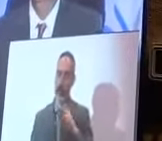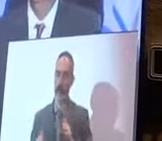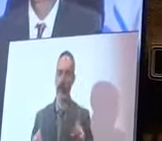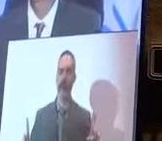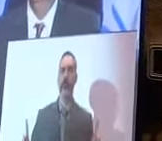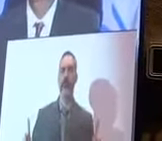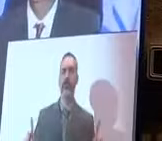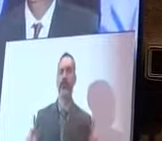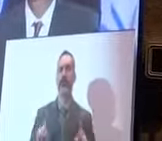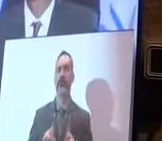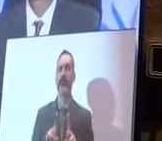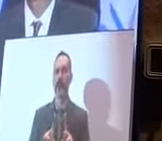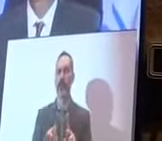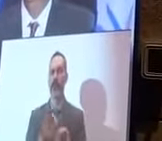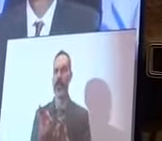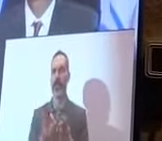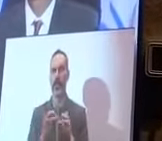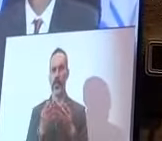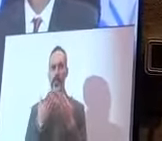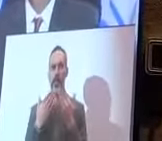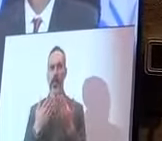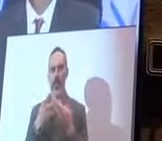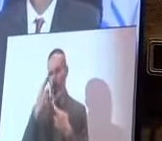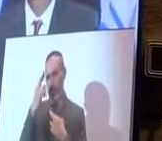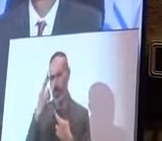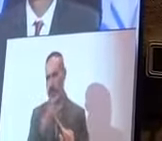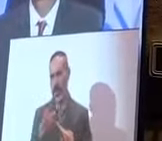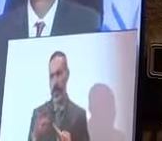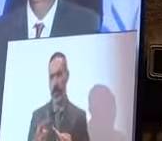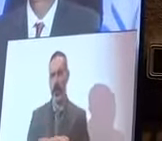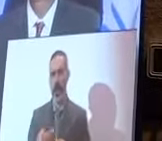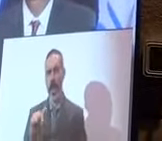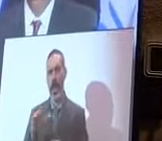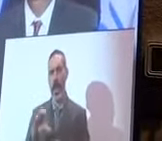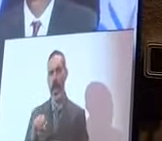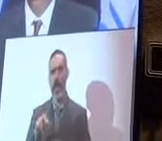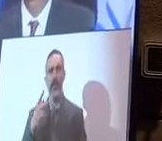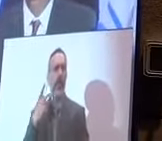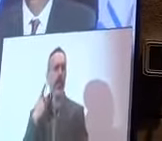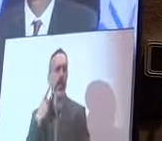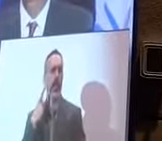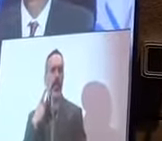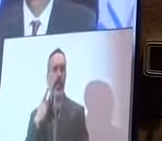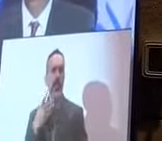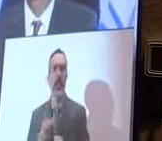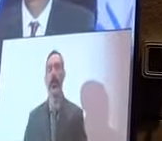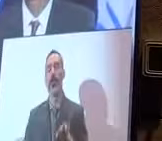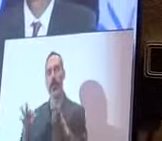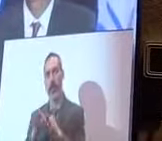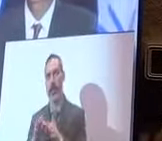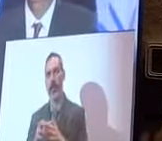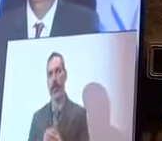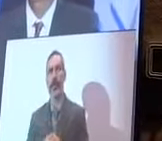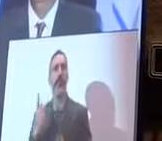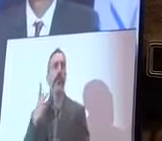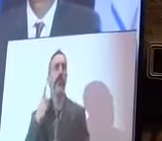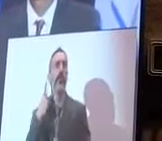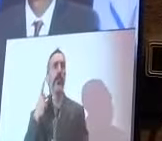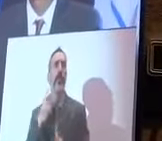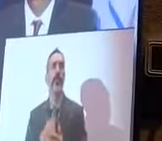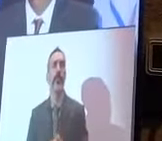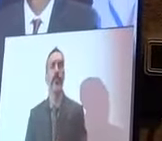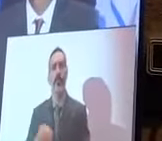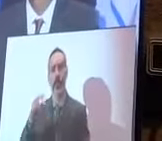tengo respeto y para mí es un político destacado, un político